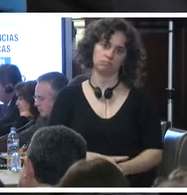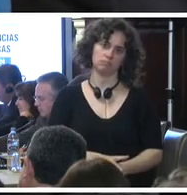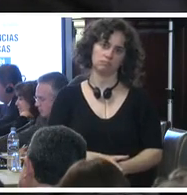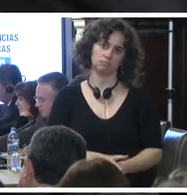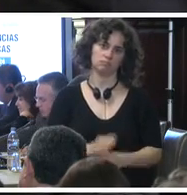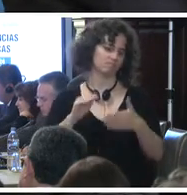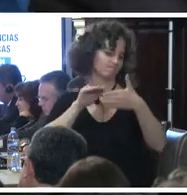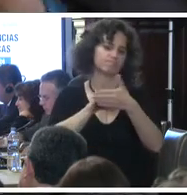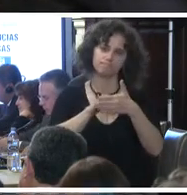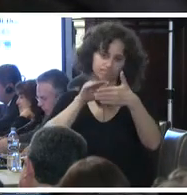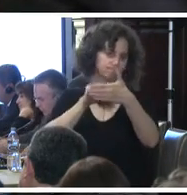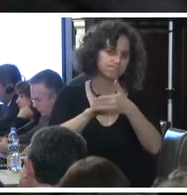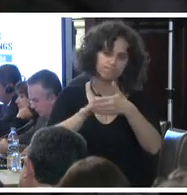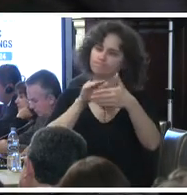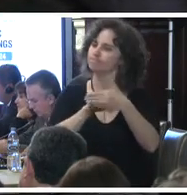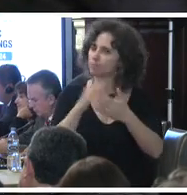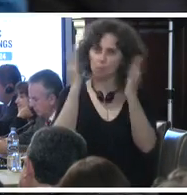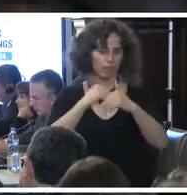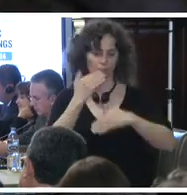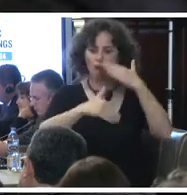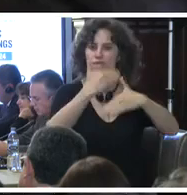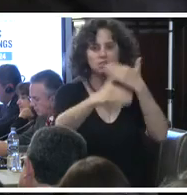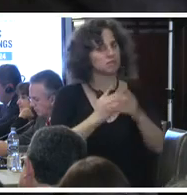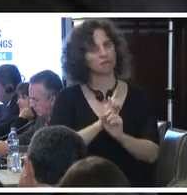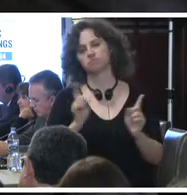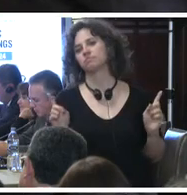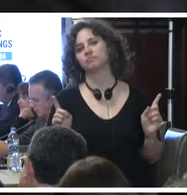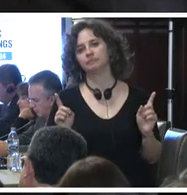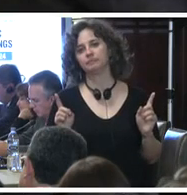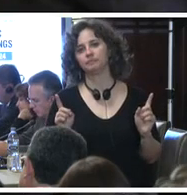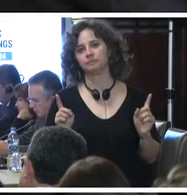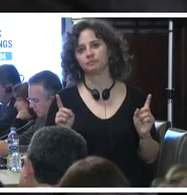de ellos nos ponen trabas para no seguir adelante